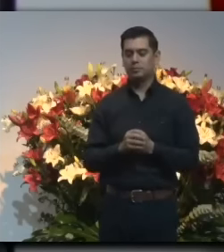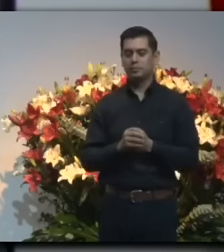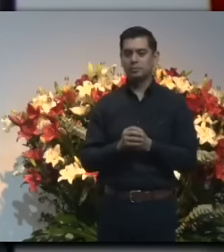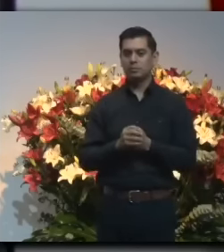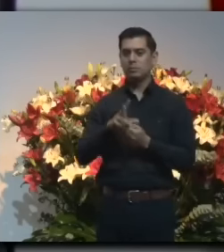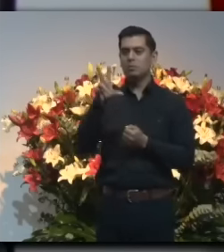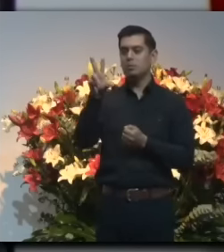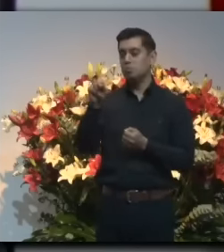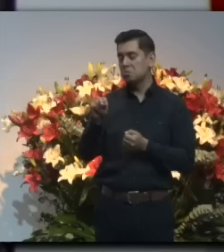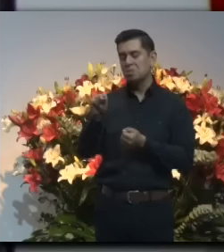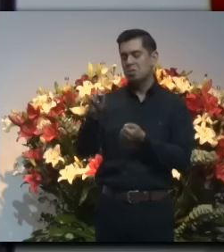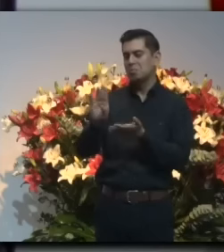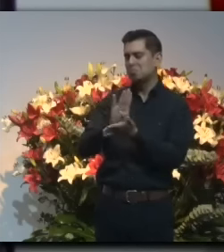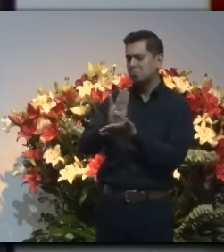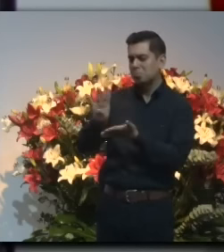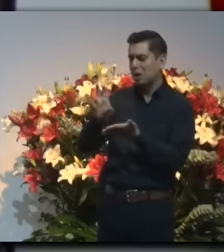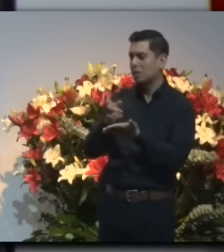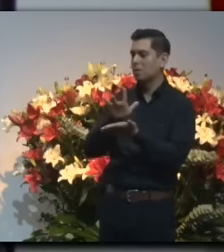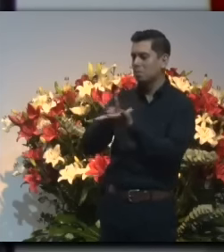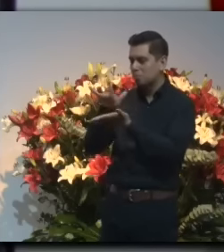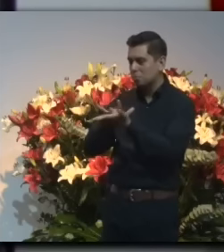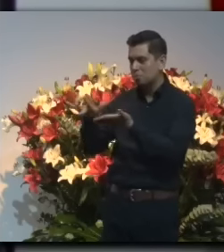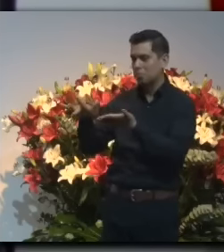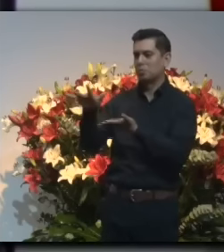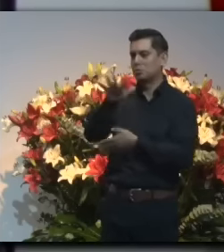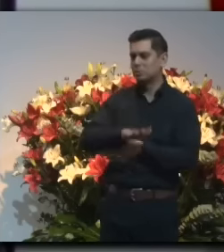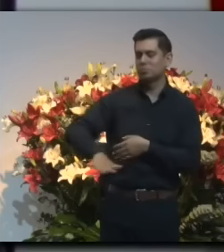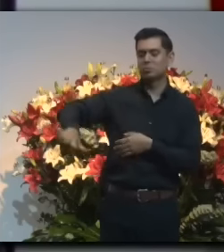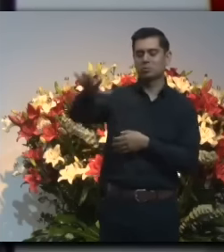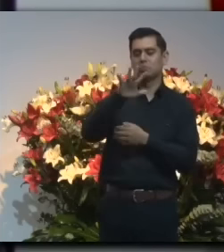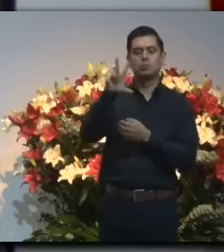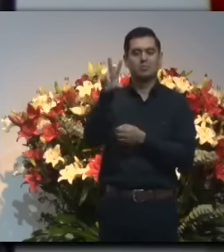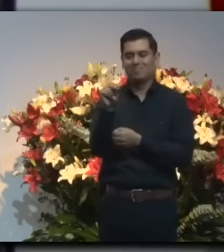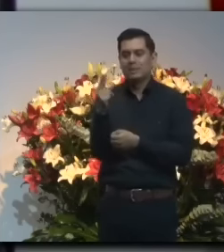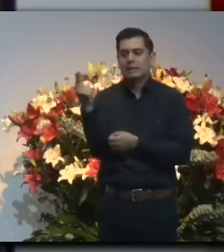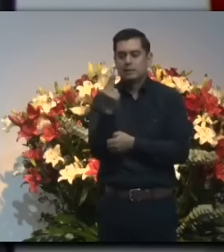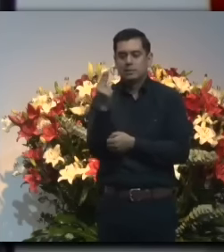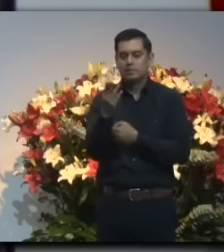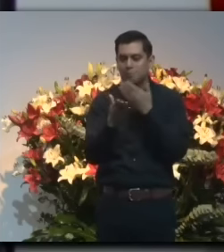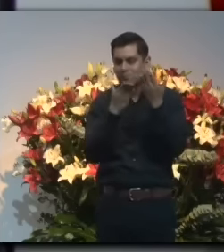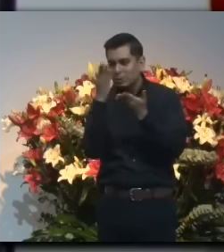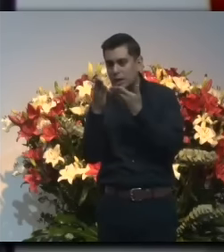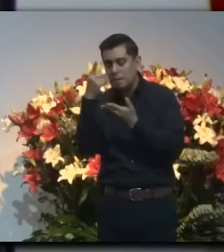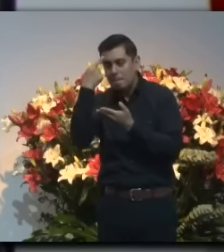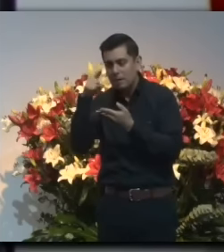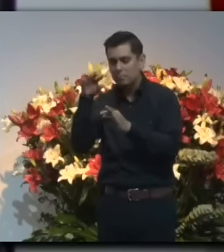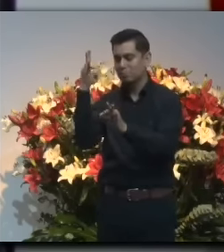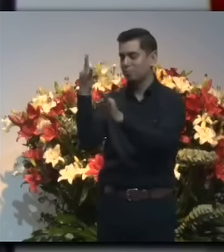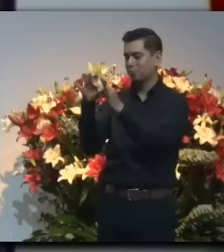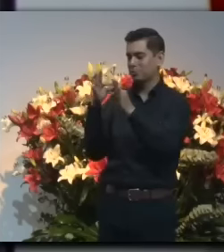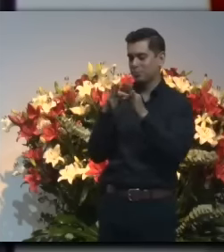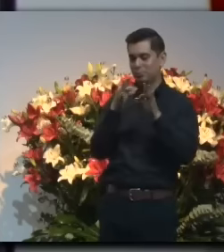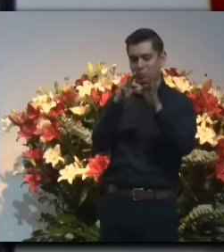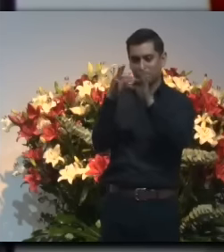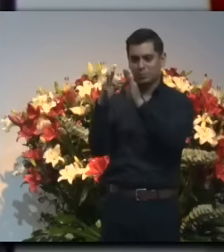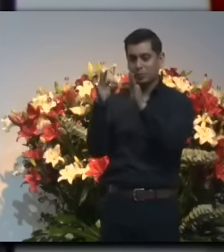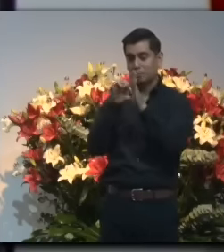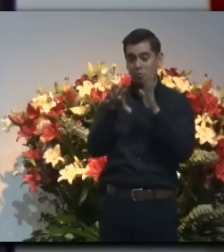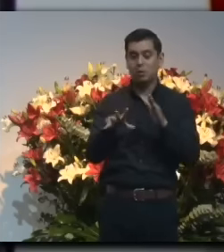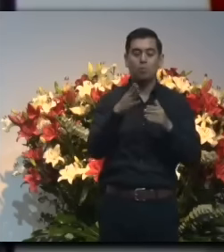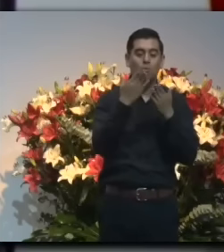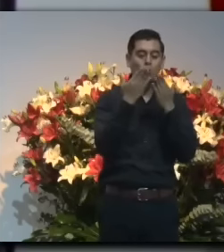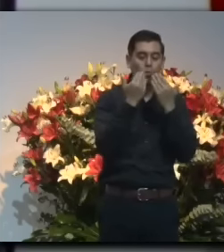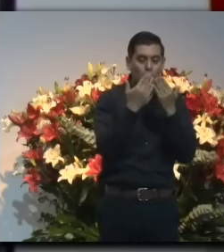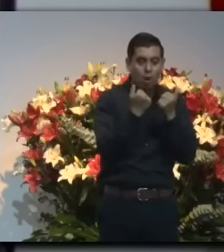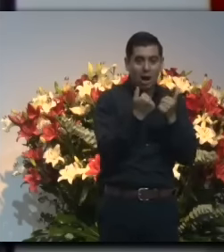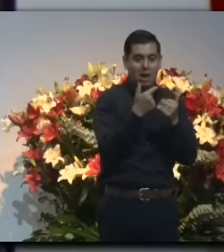bono generalizado, sino muy puntual en caso de que no hubiera cupo en esa región del país,